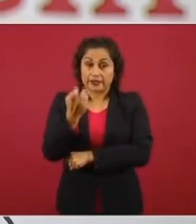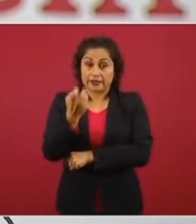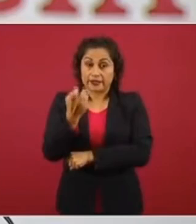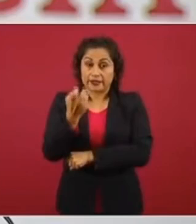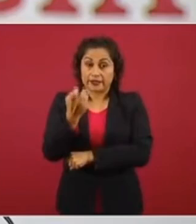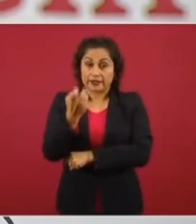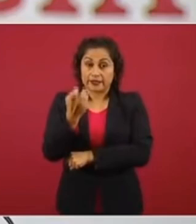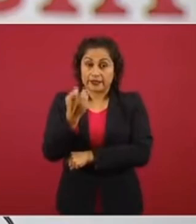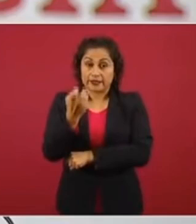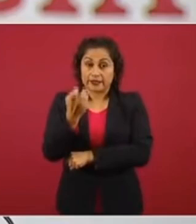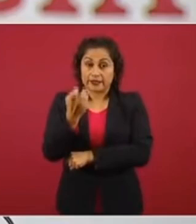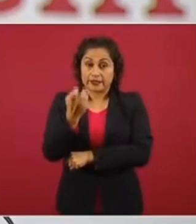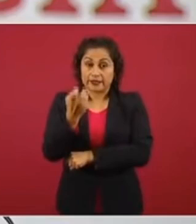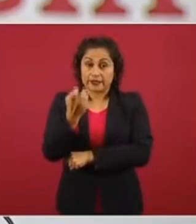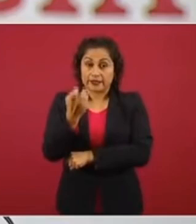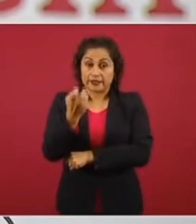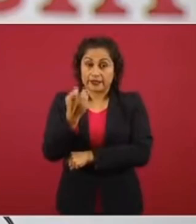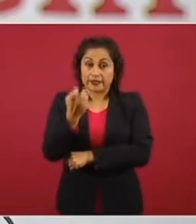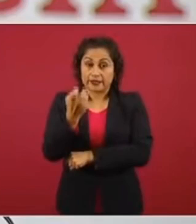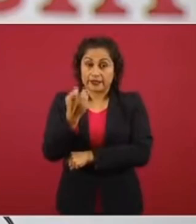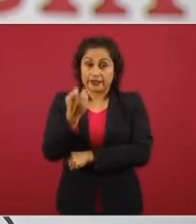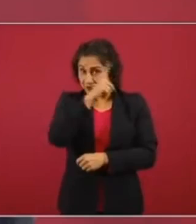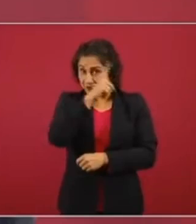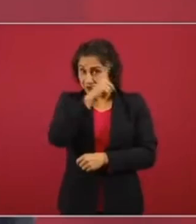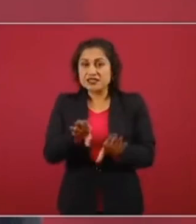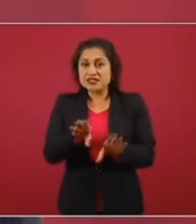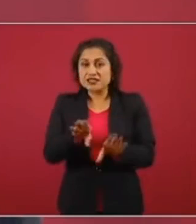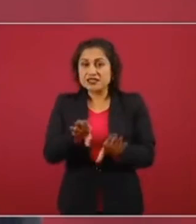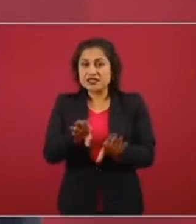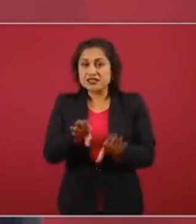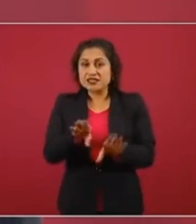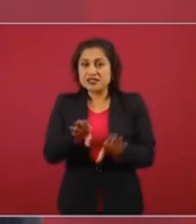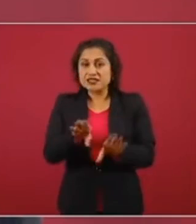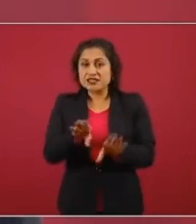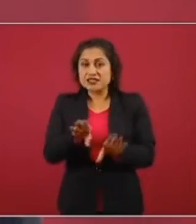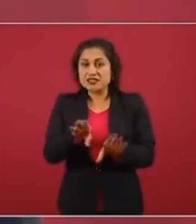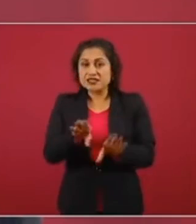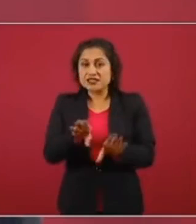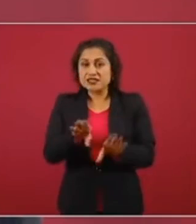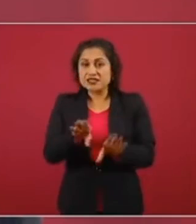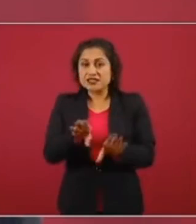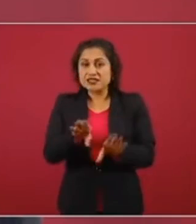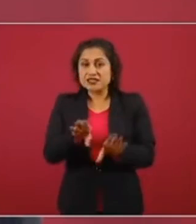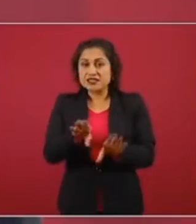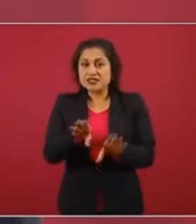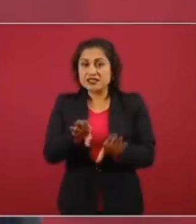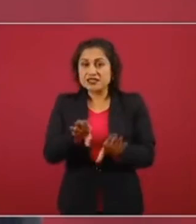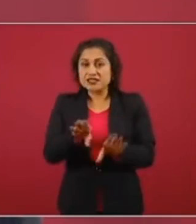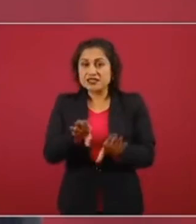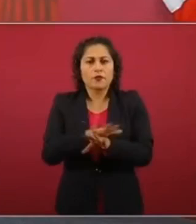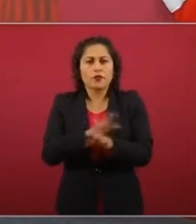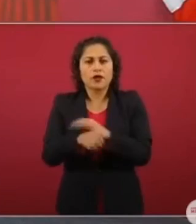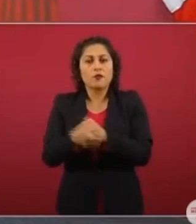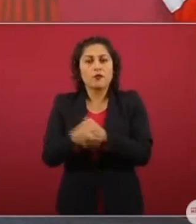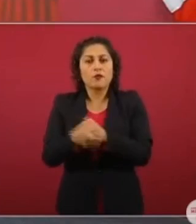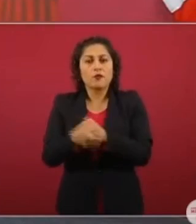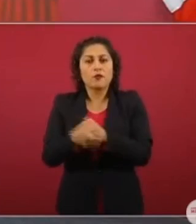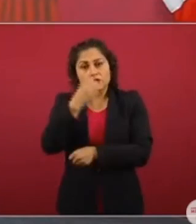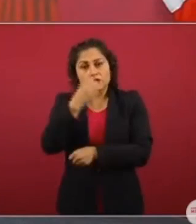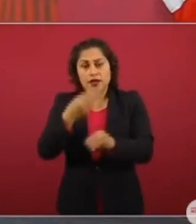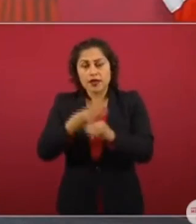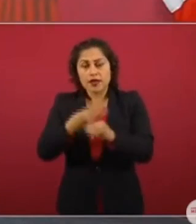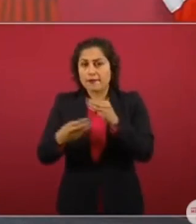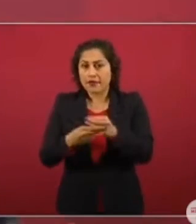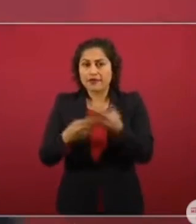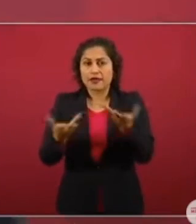difícil o casi imposible de regular. Pueden incluso compartirse materiales donde se